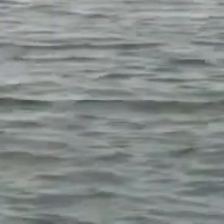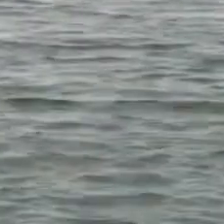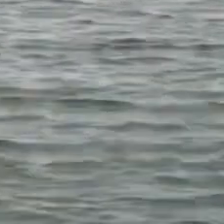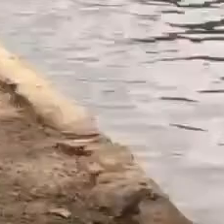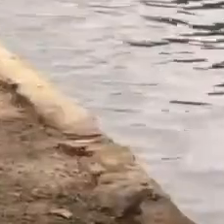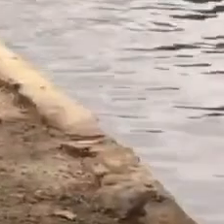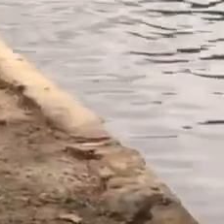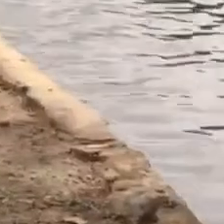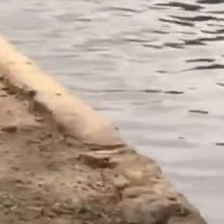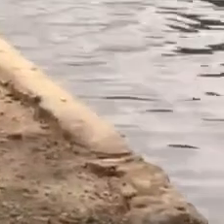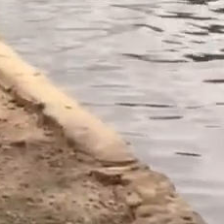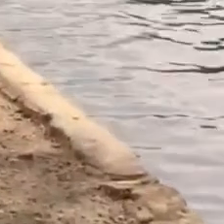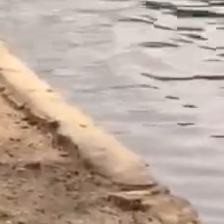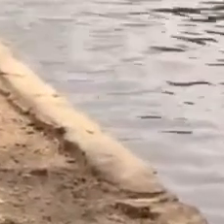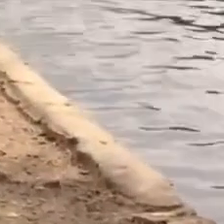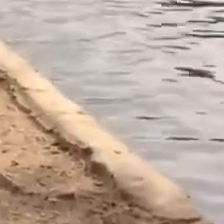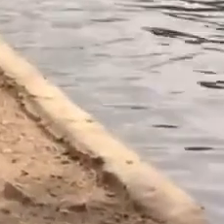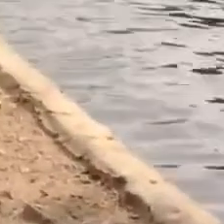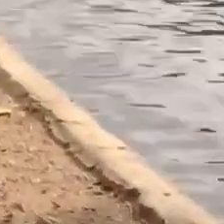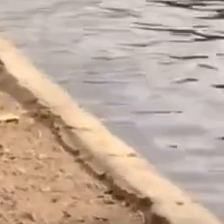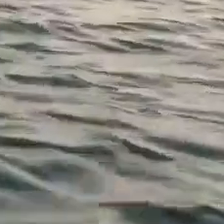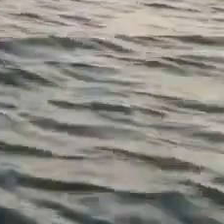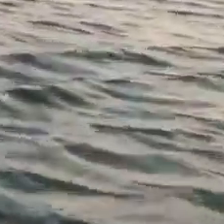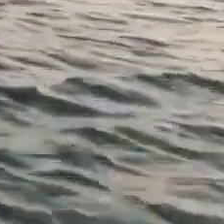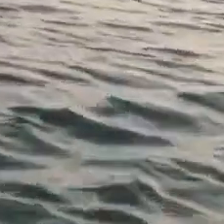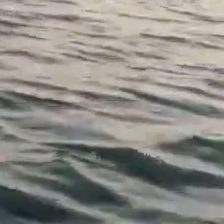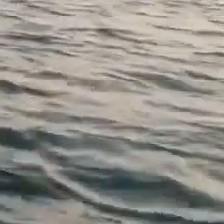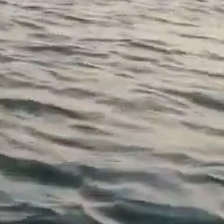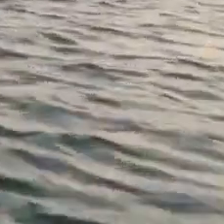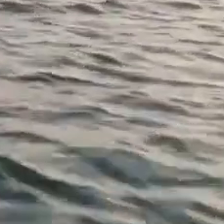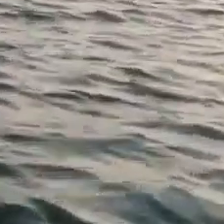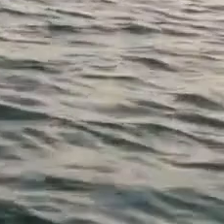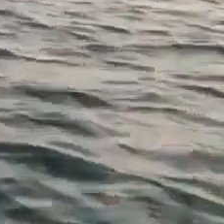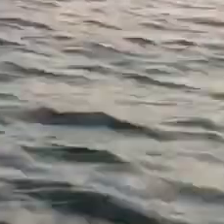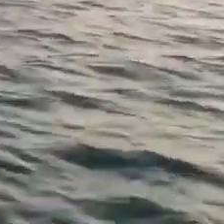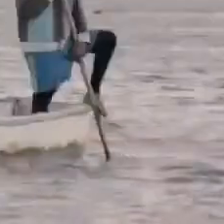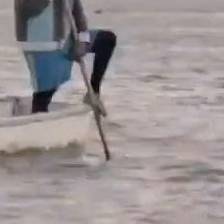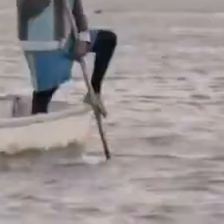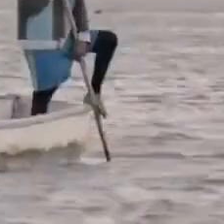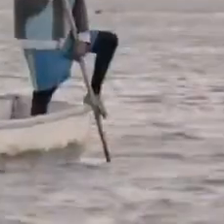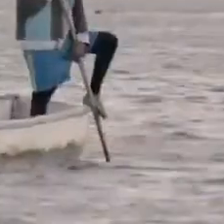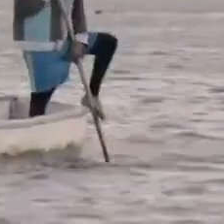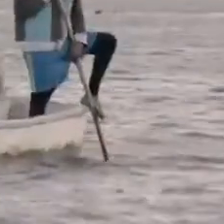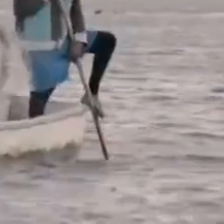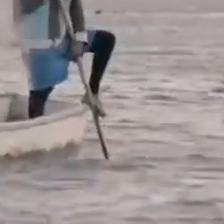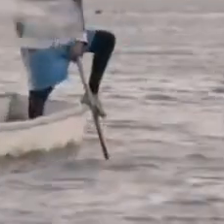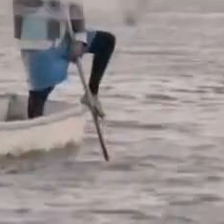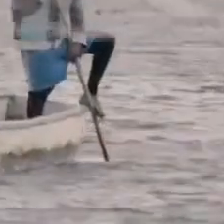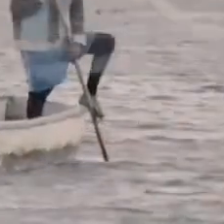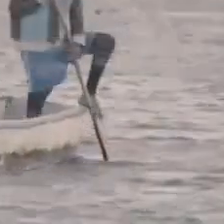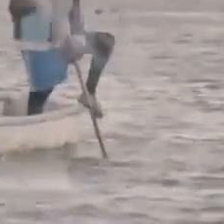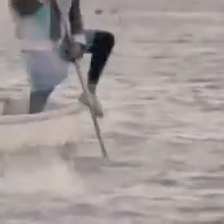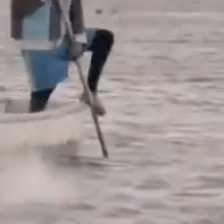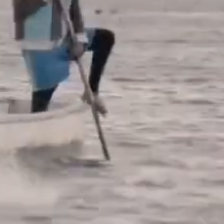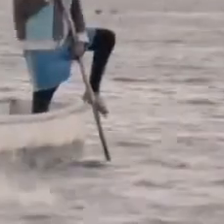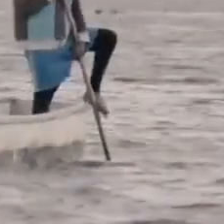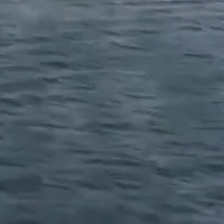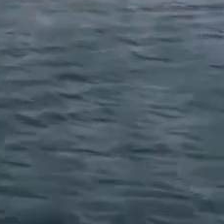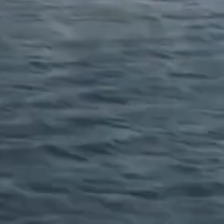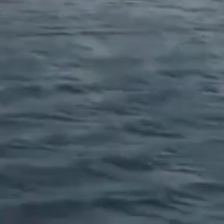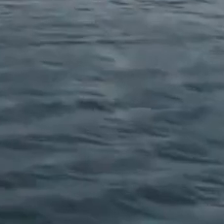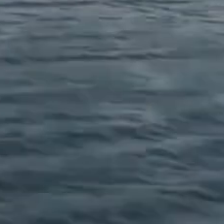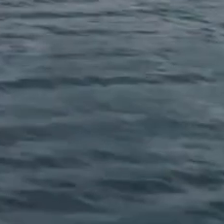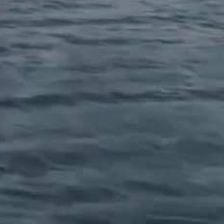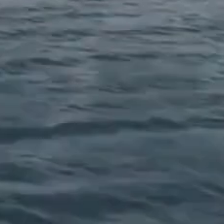de Recuperación Integral de la Ciénaga de Mallorquín como una respuesta al cambio climático y a la urgente necesidad de desarrollar un espacio